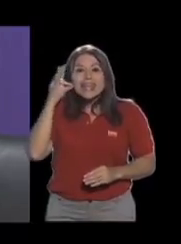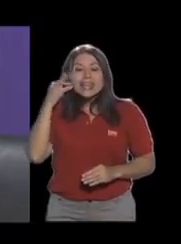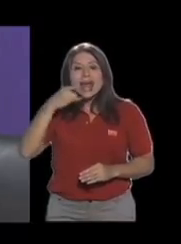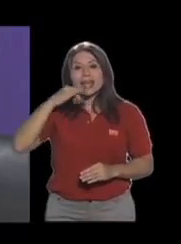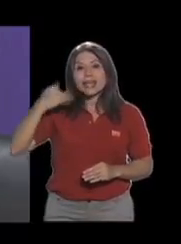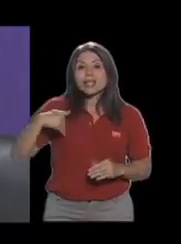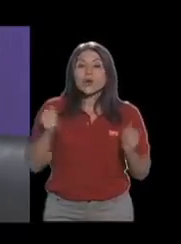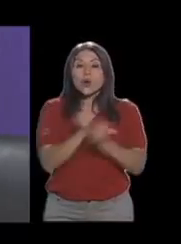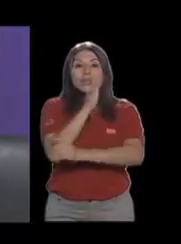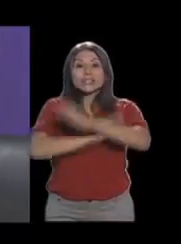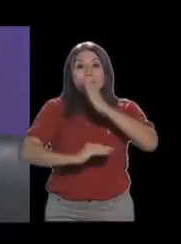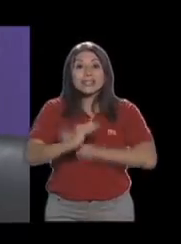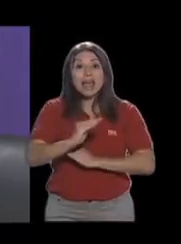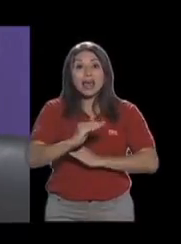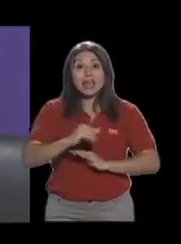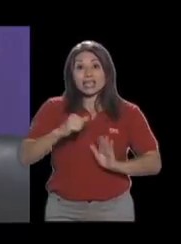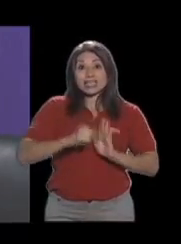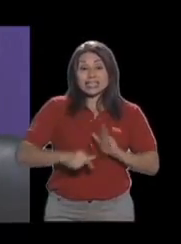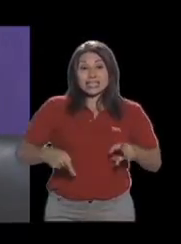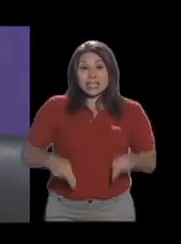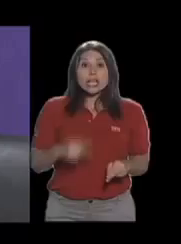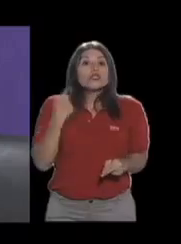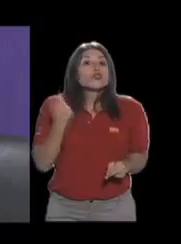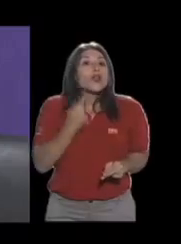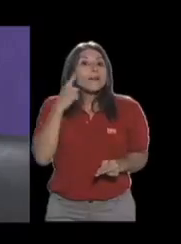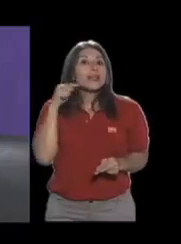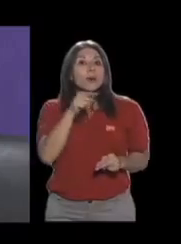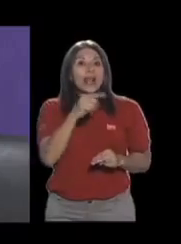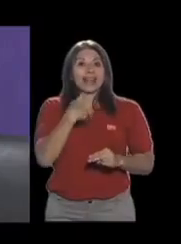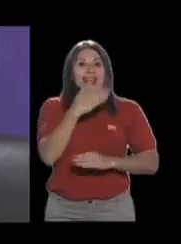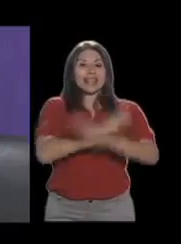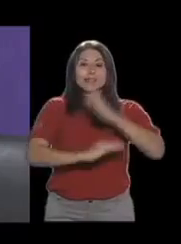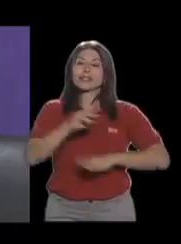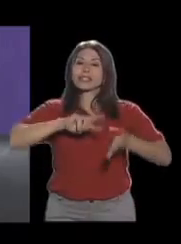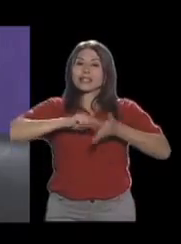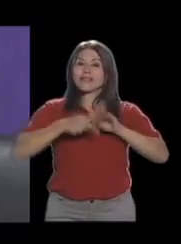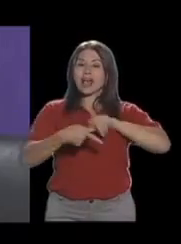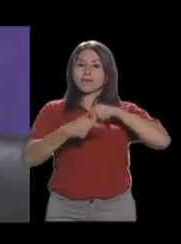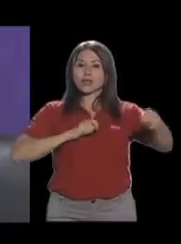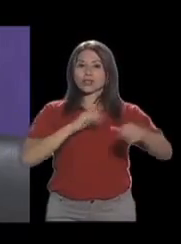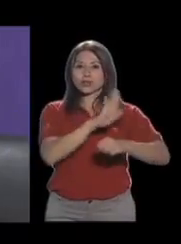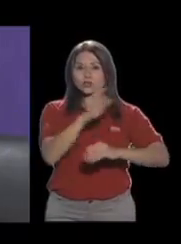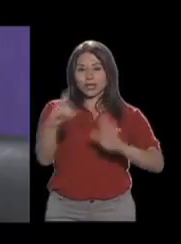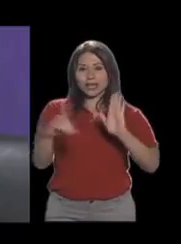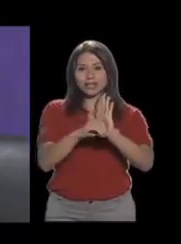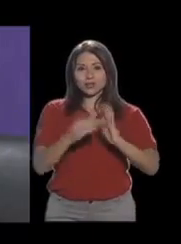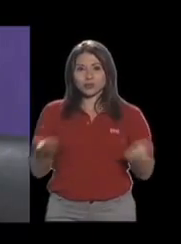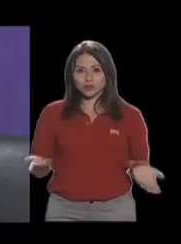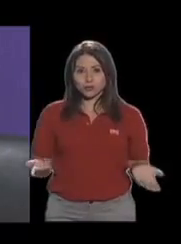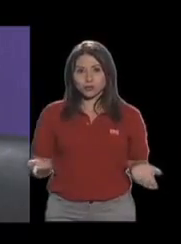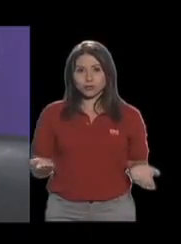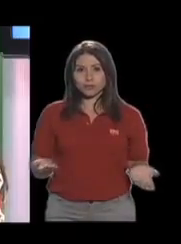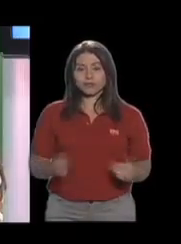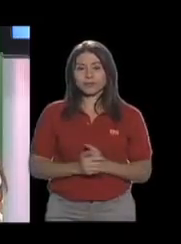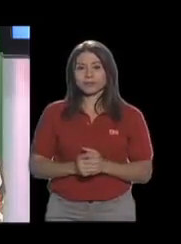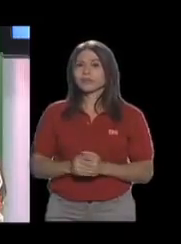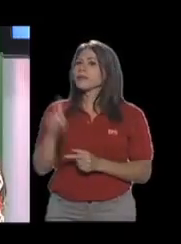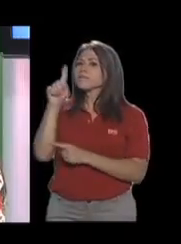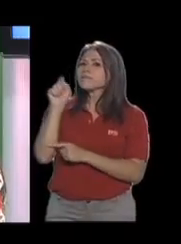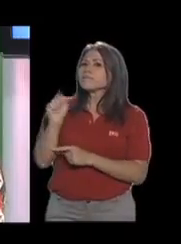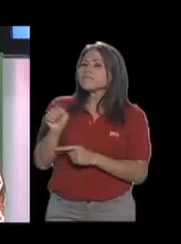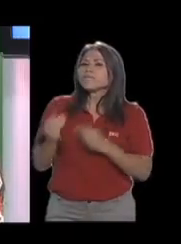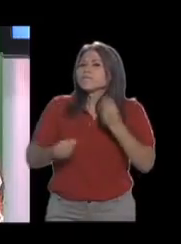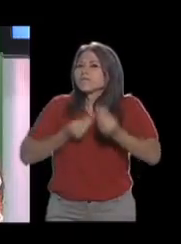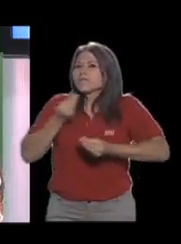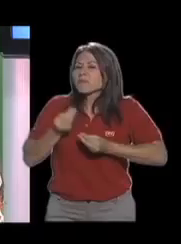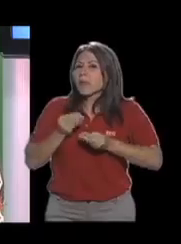discapacidad, solo por el hecho de que presenta una condición de discapacidad, eso es una violación a sus derechos. ¿Qué medidas podría tomar o cuáles serían